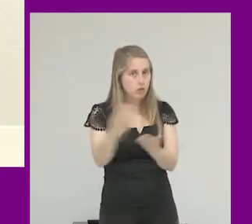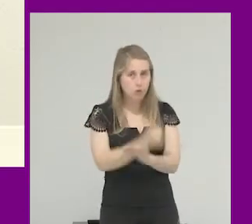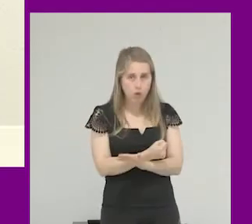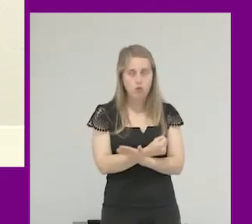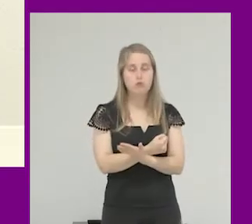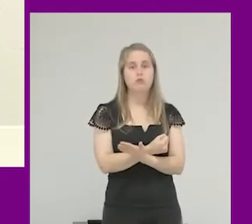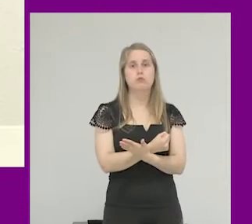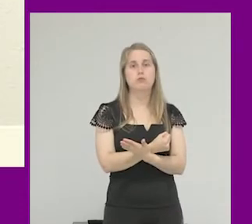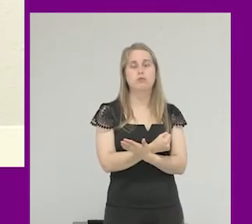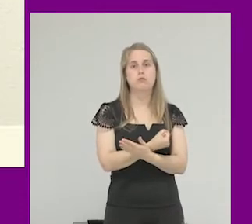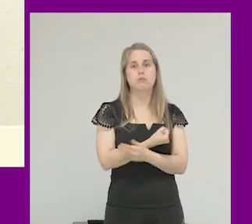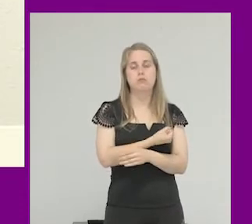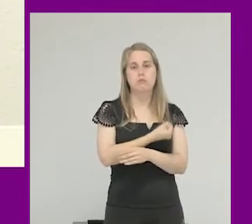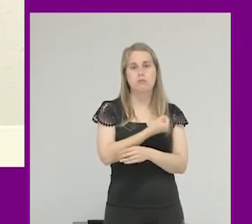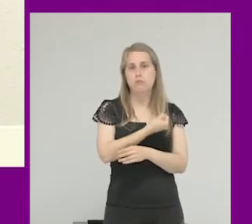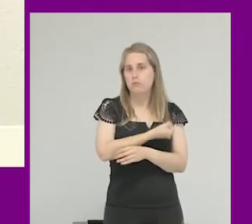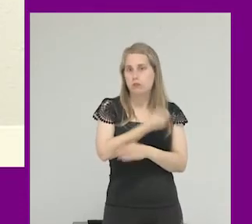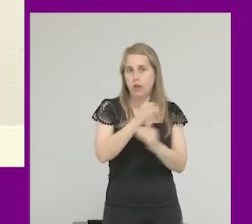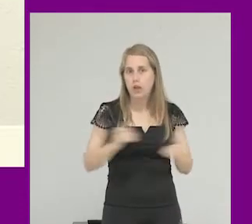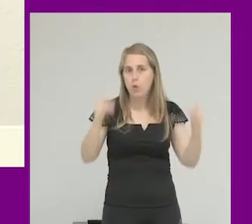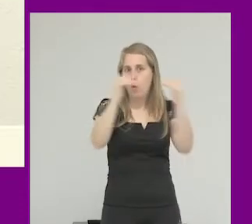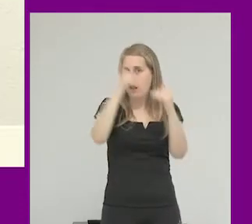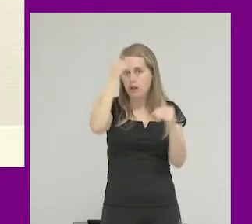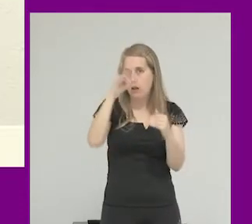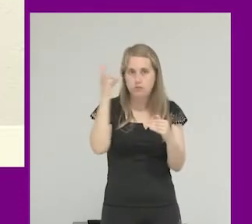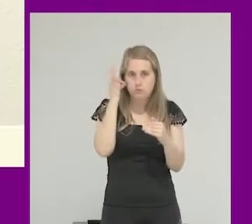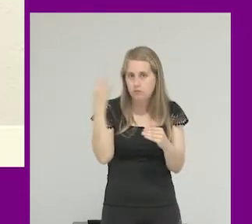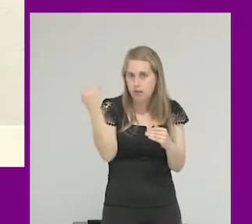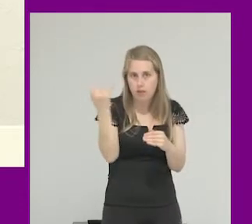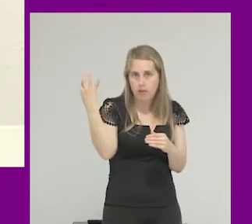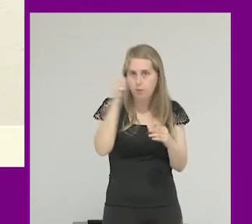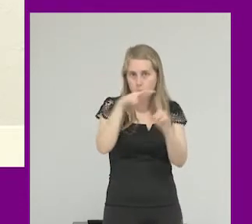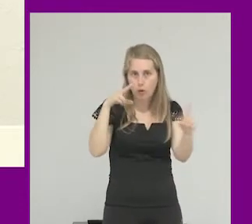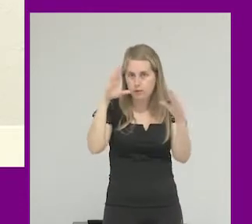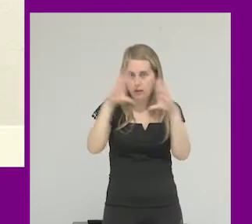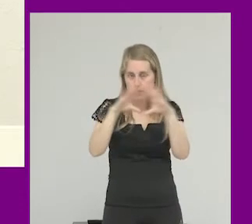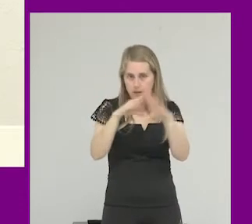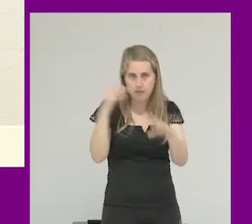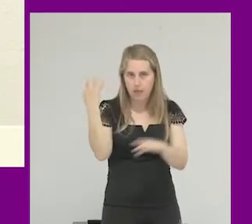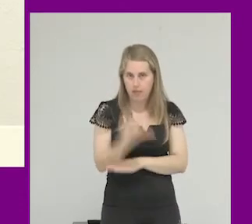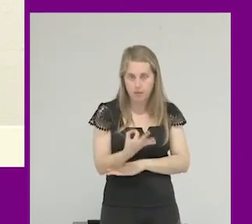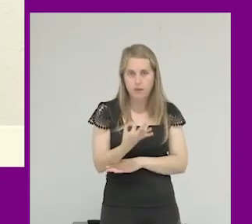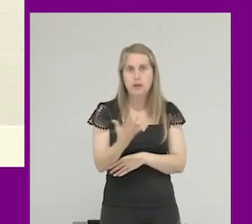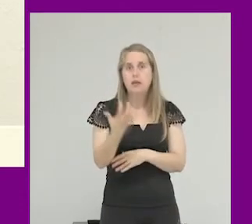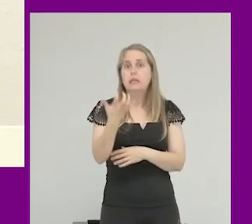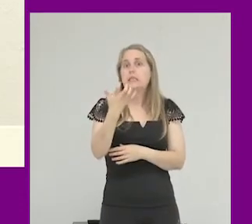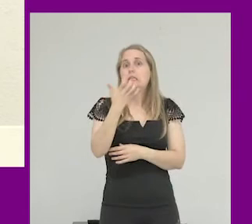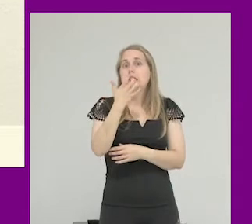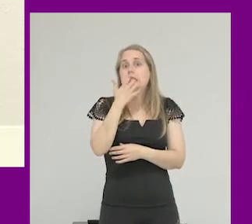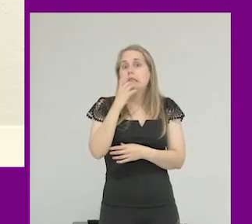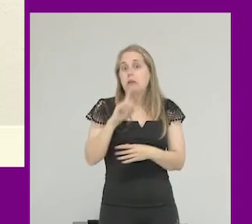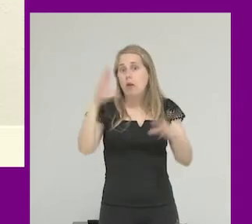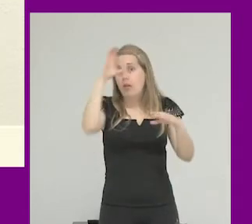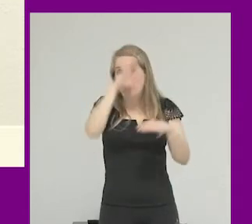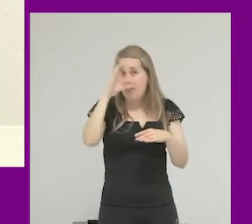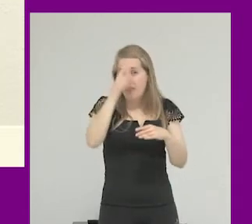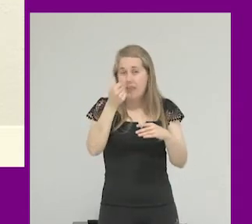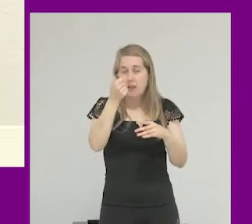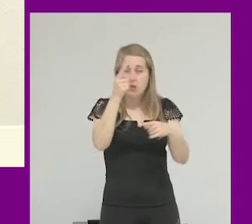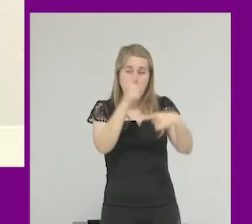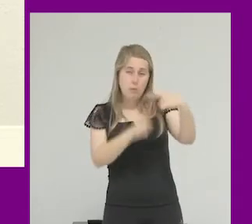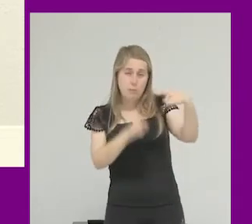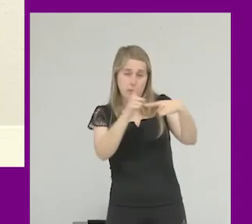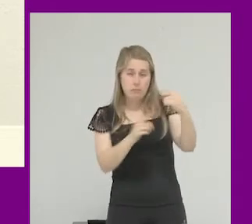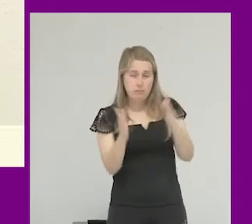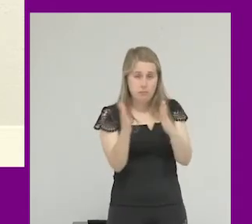atravesados por la igualdad de mujeres y hombres y esa perspectiva feminista, porque si no, la ciencia es parcial, la